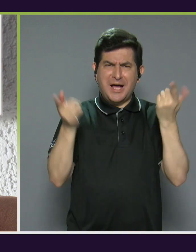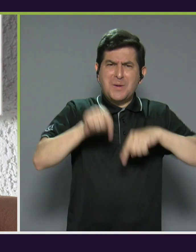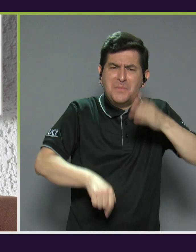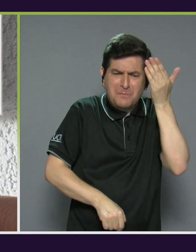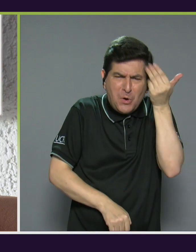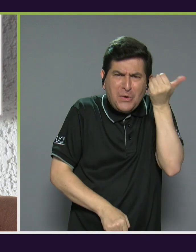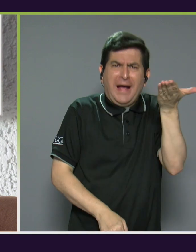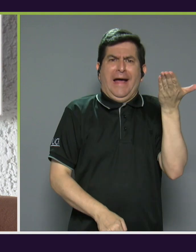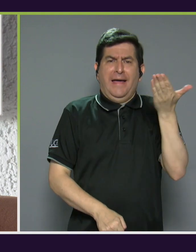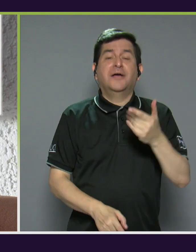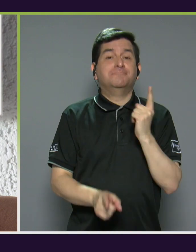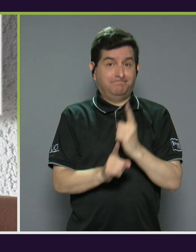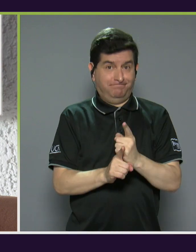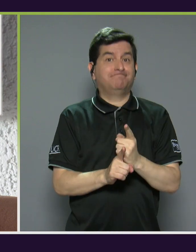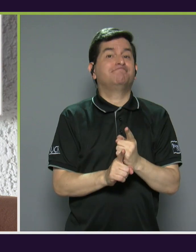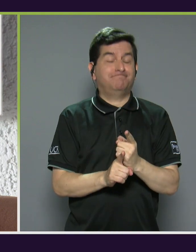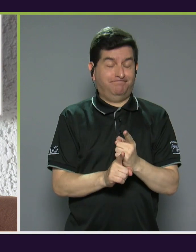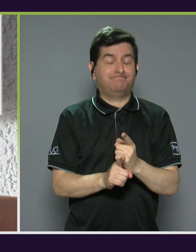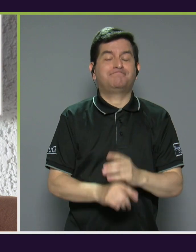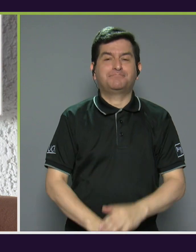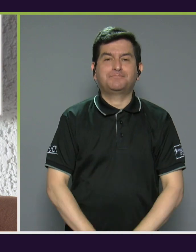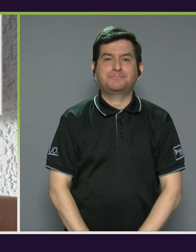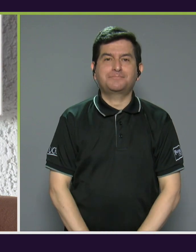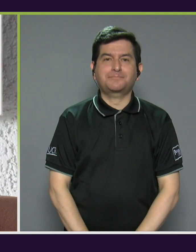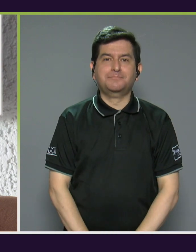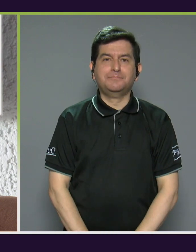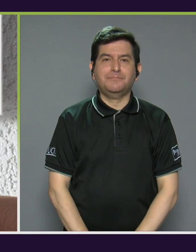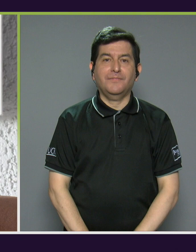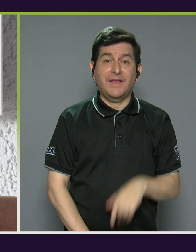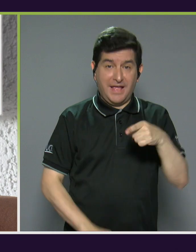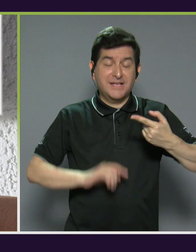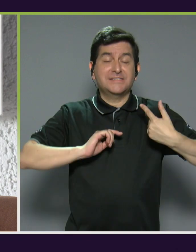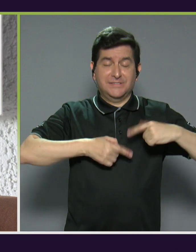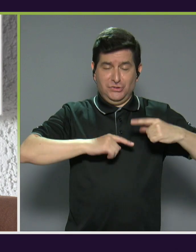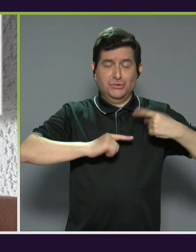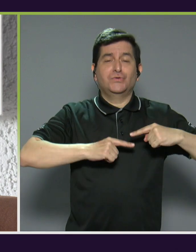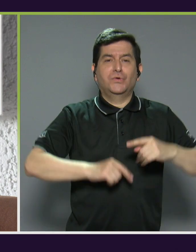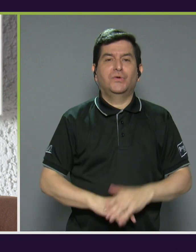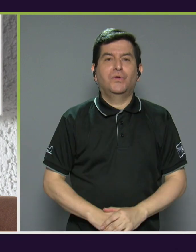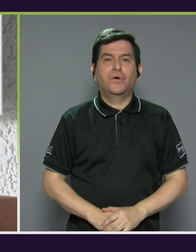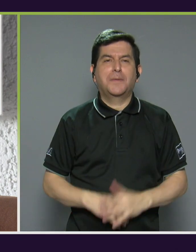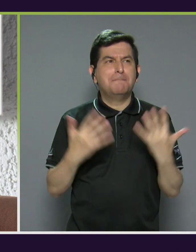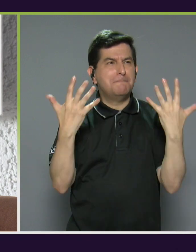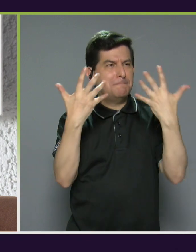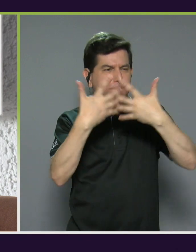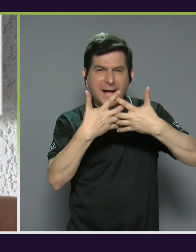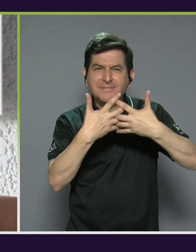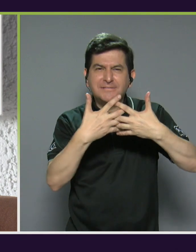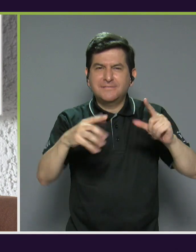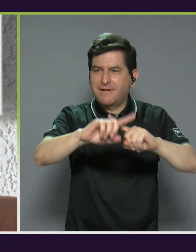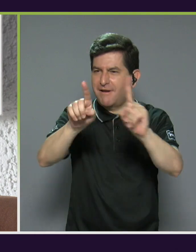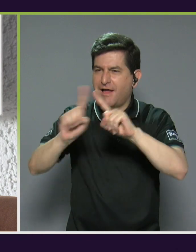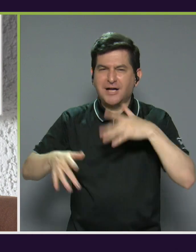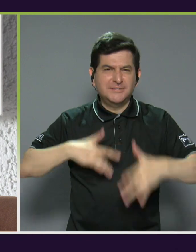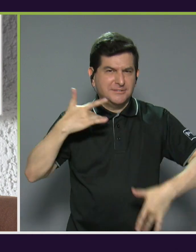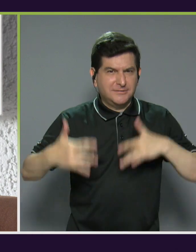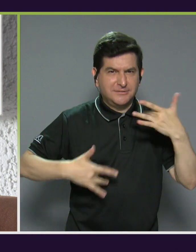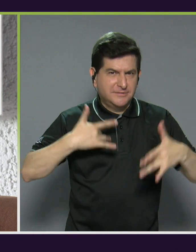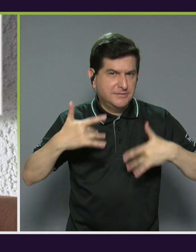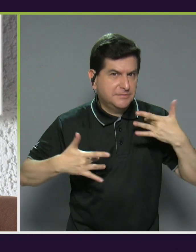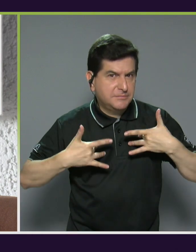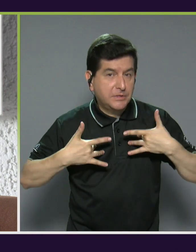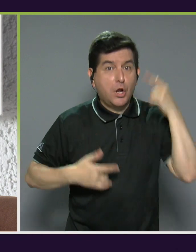que por qué me está pasando esto a mí, sí, efectivamente, y tiene ese duelo, y hay como una combinación de